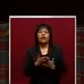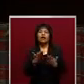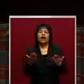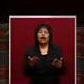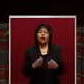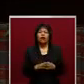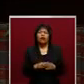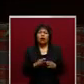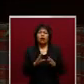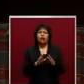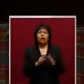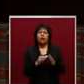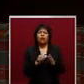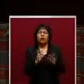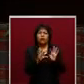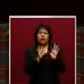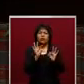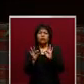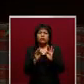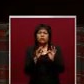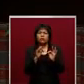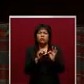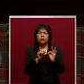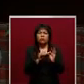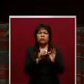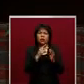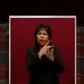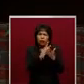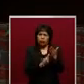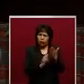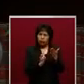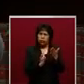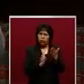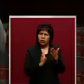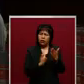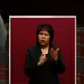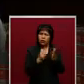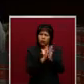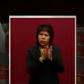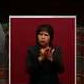ajustar los contenidos del libro a las